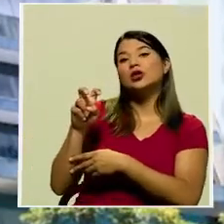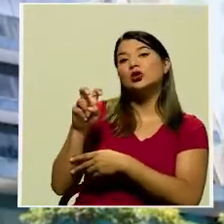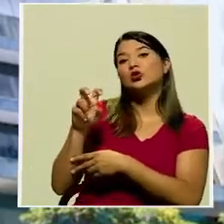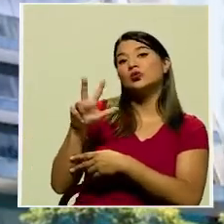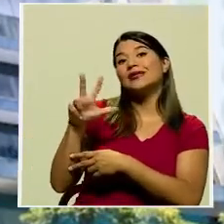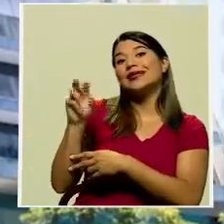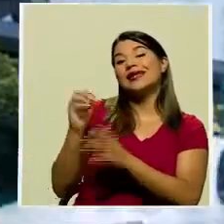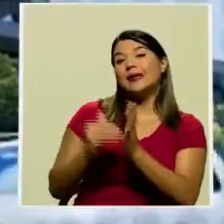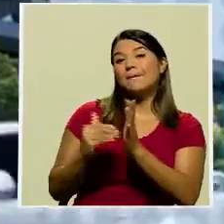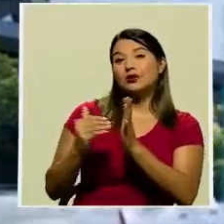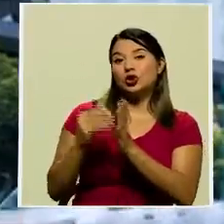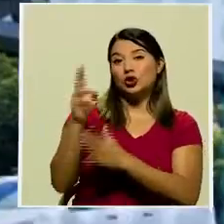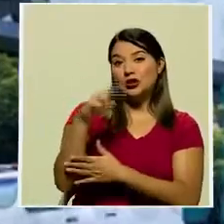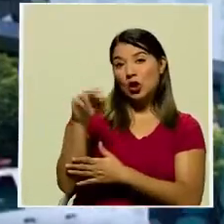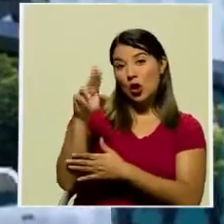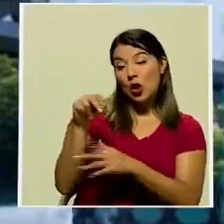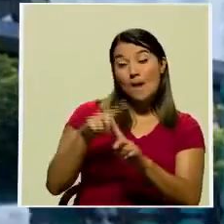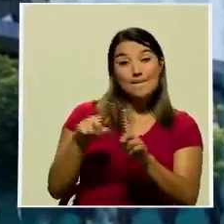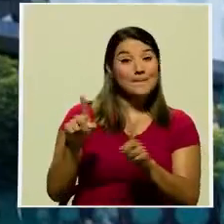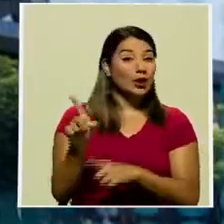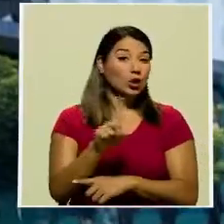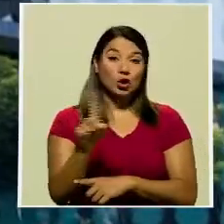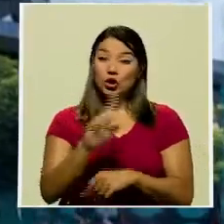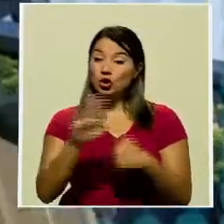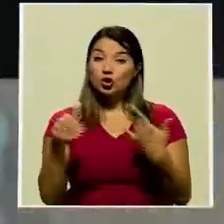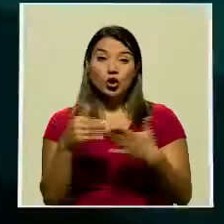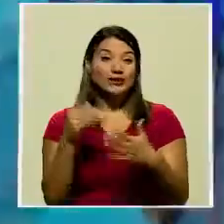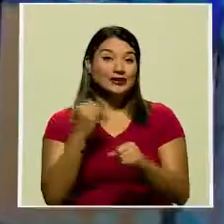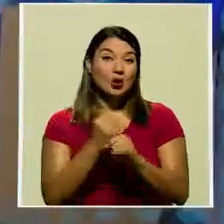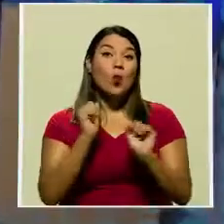las instituciones tienen liquidez para dar este aporte.